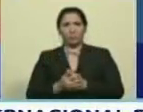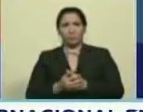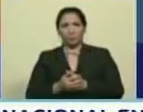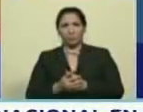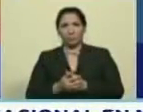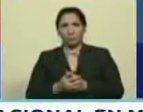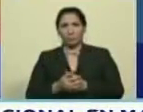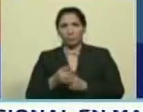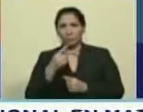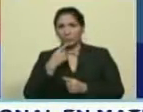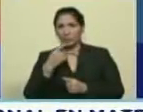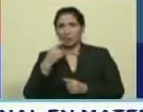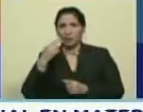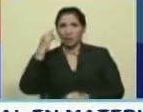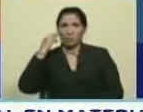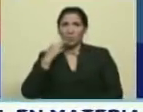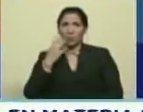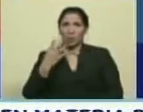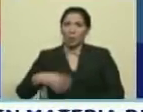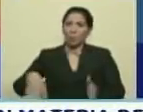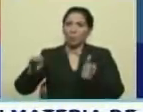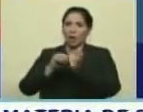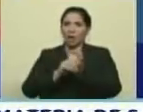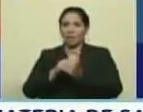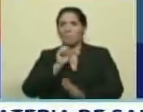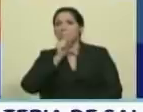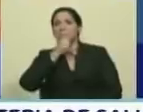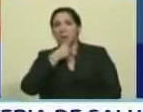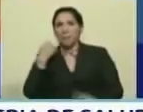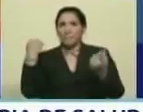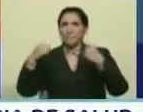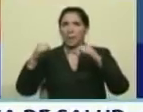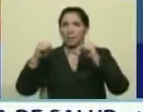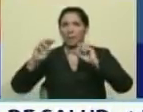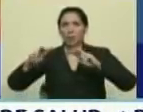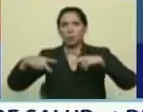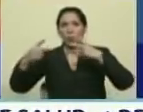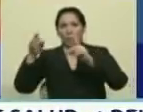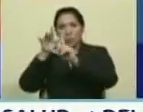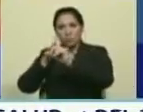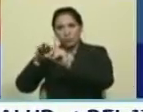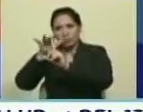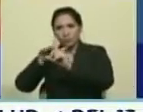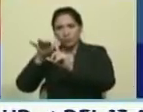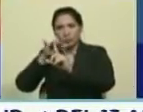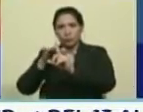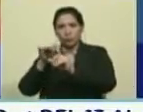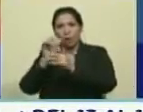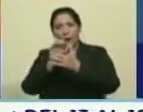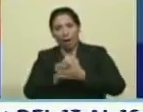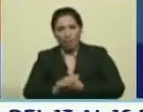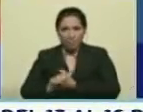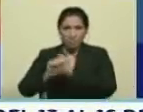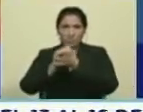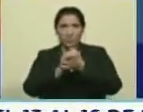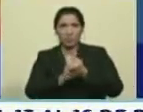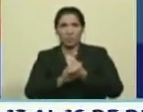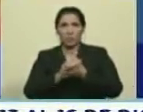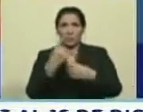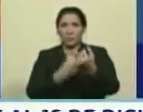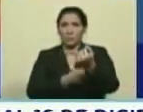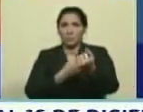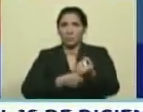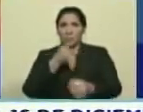tempranamente Bolívar, vuelven las viejas prácticas con nuevos ropajes. Estimados compañeros, hermanas y